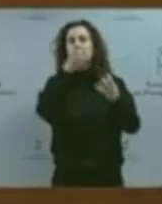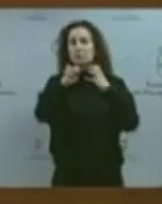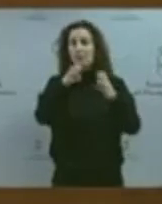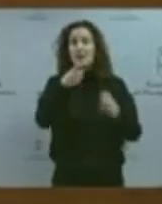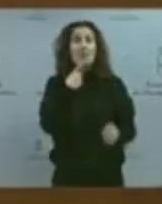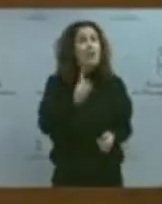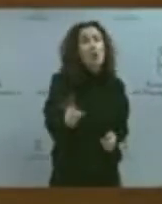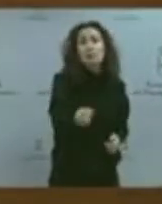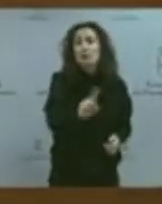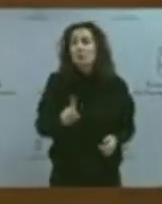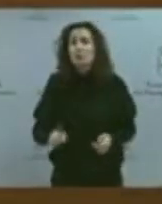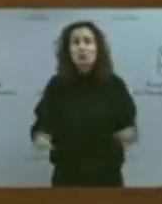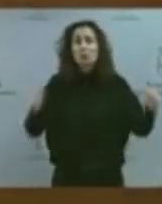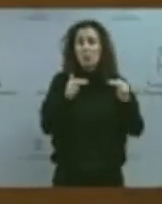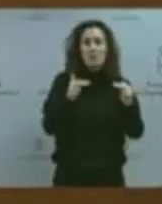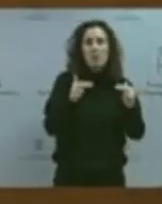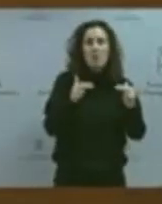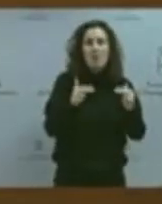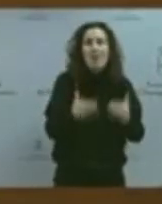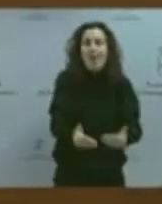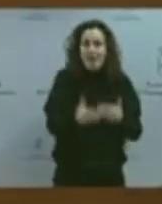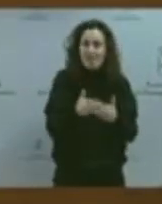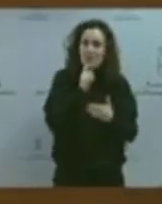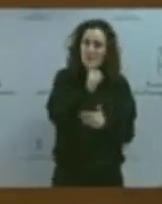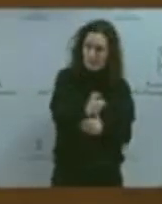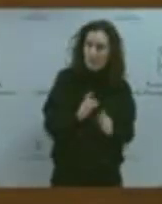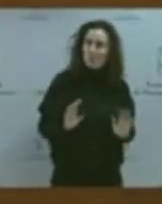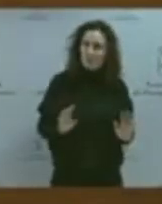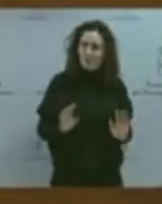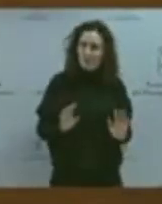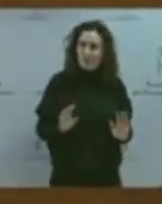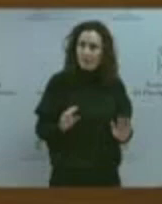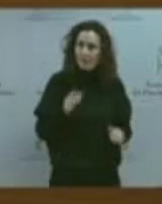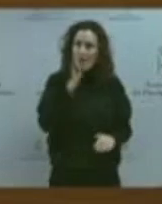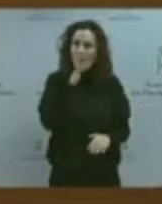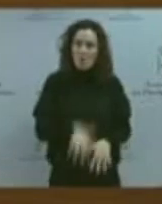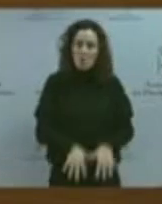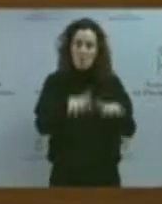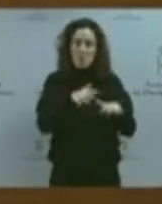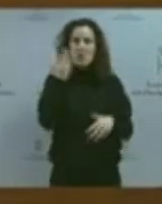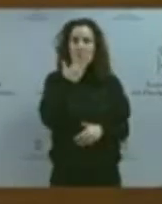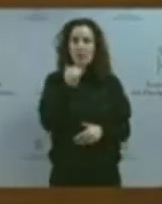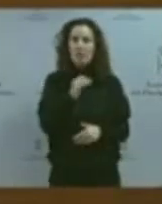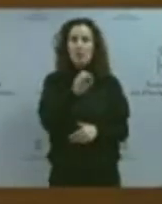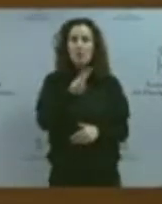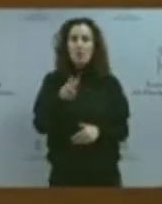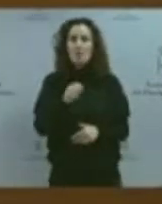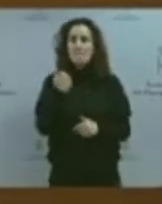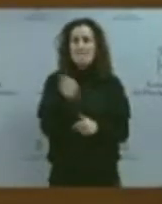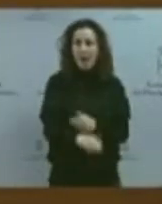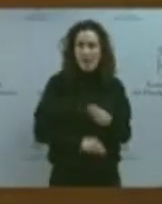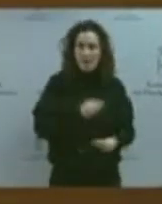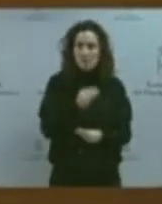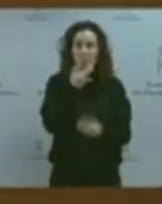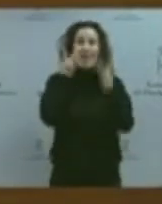con anterioridad. Las inundaciones en el colegio de Xove se producen por una arqueta en mal estado porque no se hace la limpieza adecuada y las ventanas que se van a